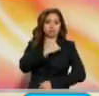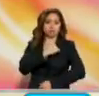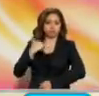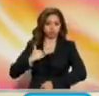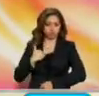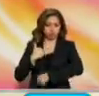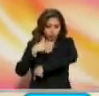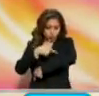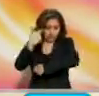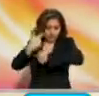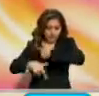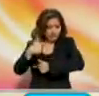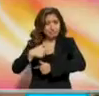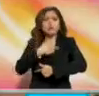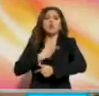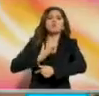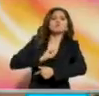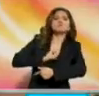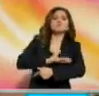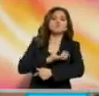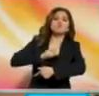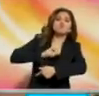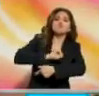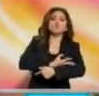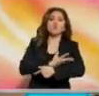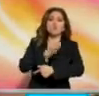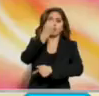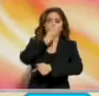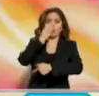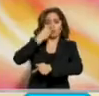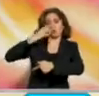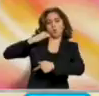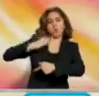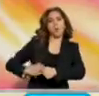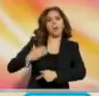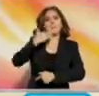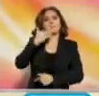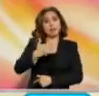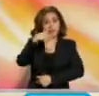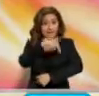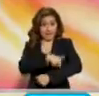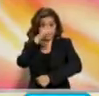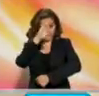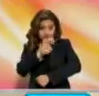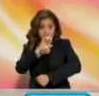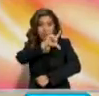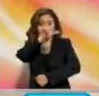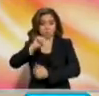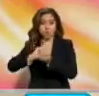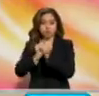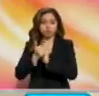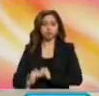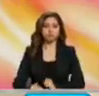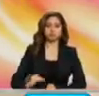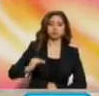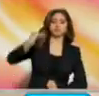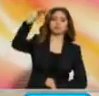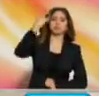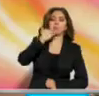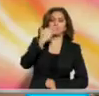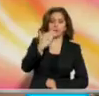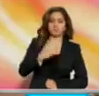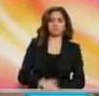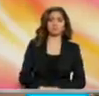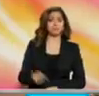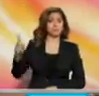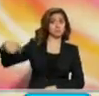la manera inigualable de darle todos los nutrimentos para que este bebé pueda crecer y desarrollarse. No existe en el mercado un producto que